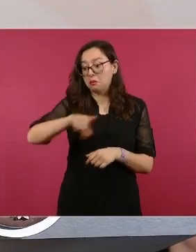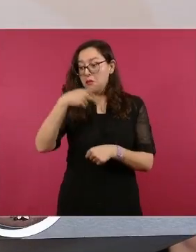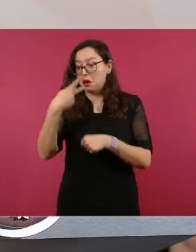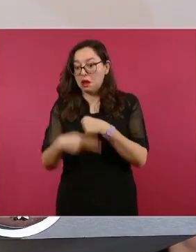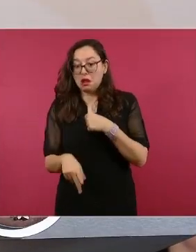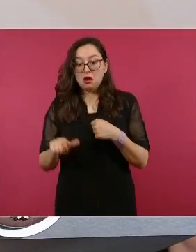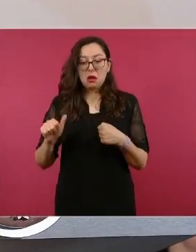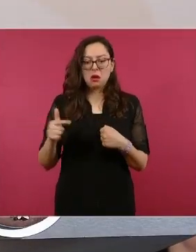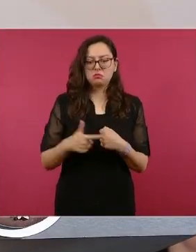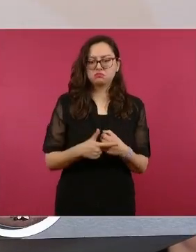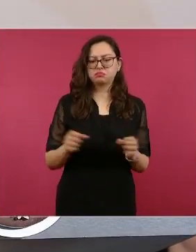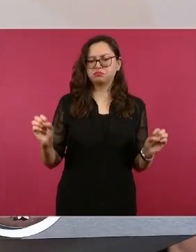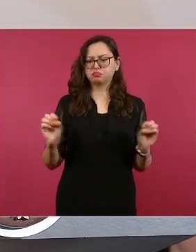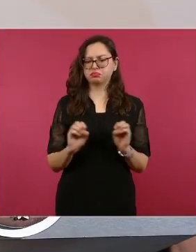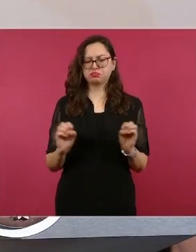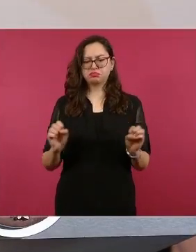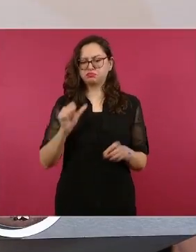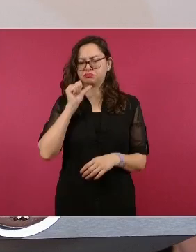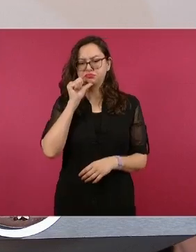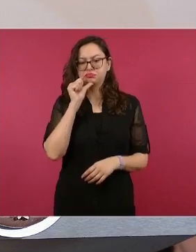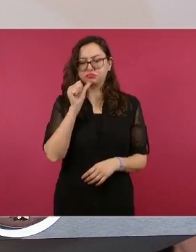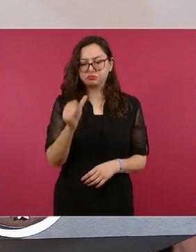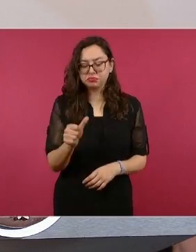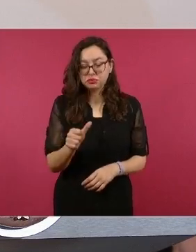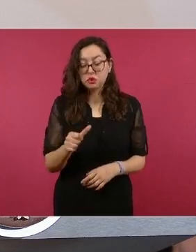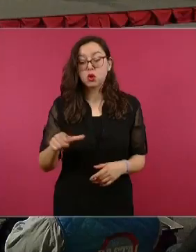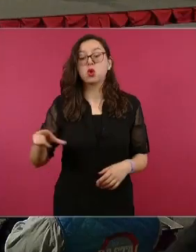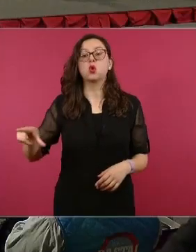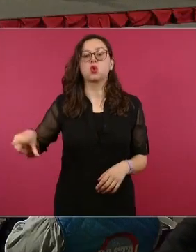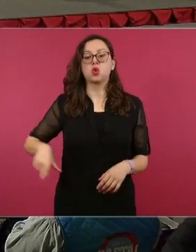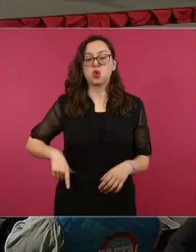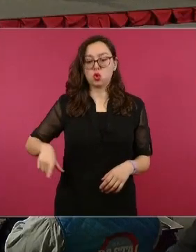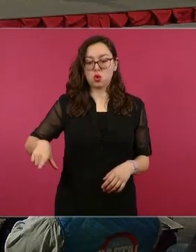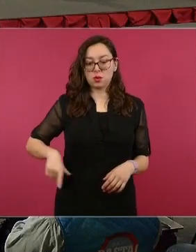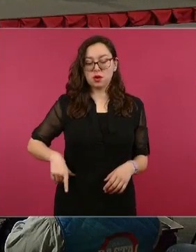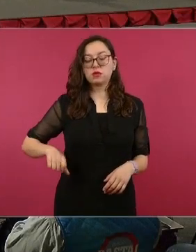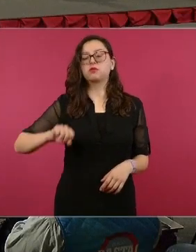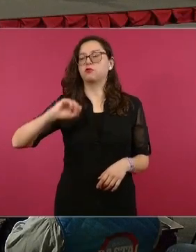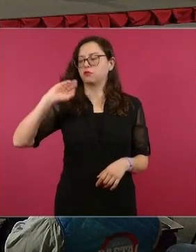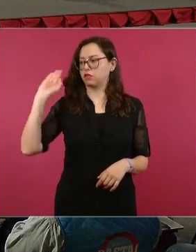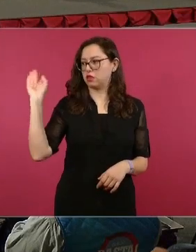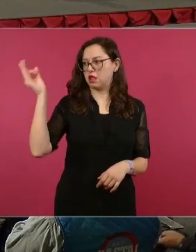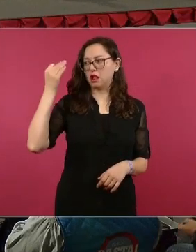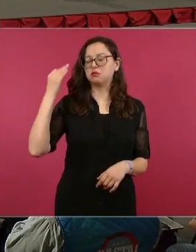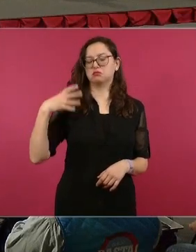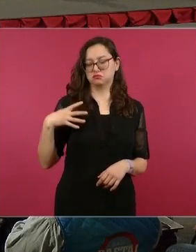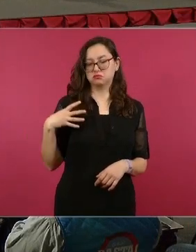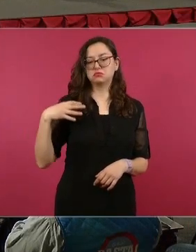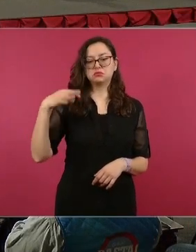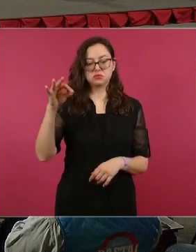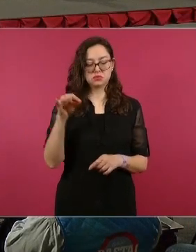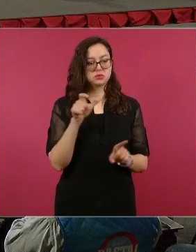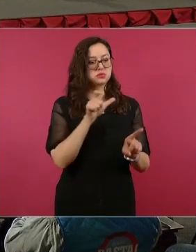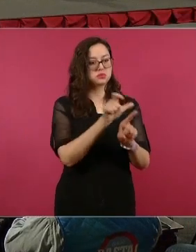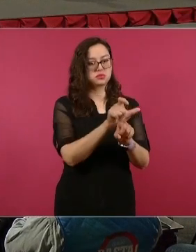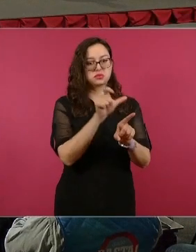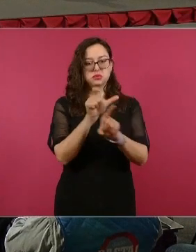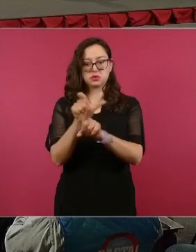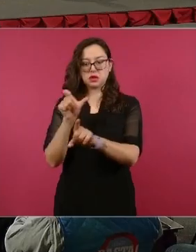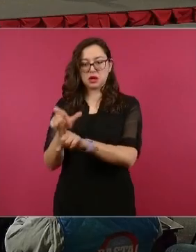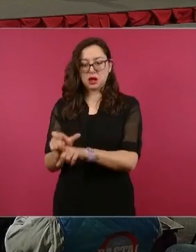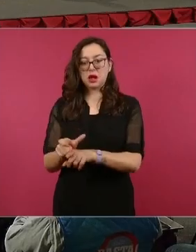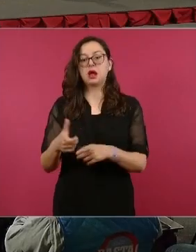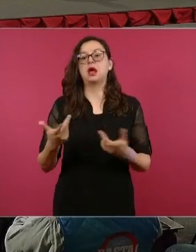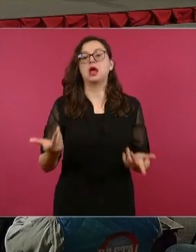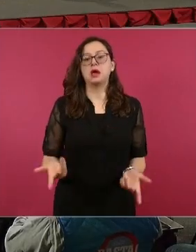federal brinda protección a las personas que compiten por la presidencia de la República, las 9 gubernaturas